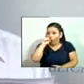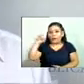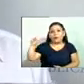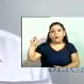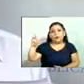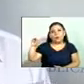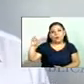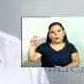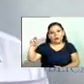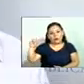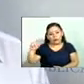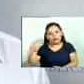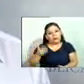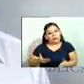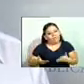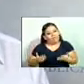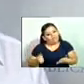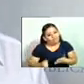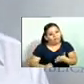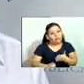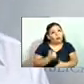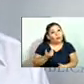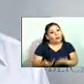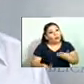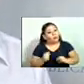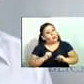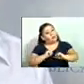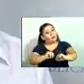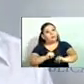lamentablemente los puede llevar a la muerte.